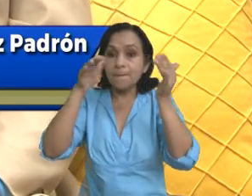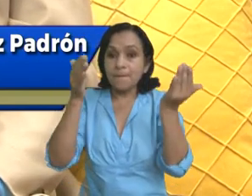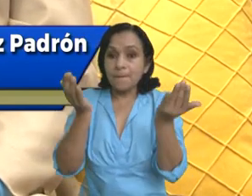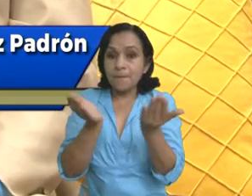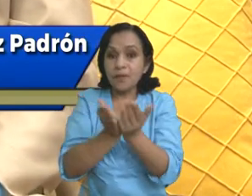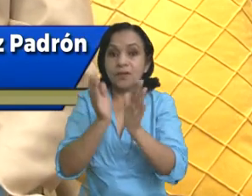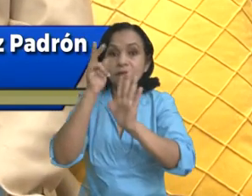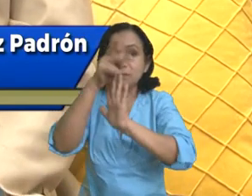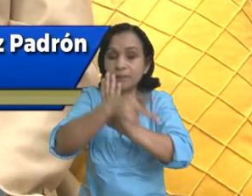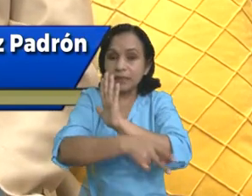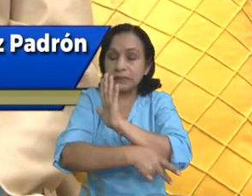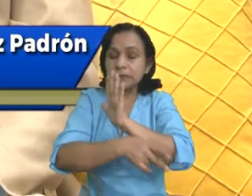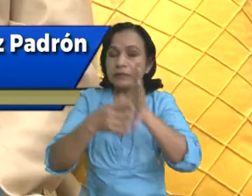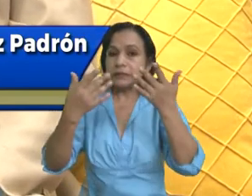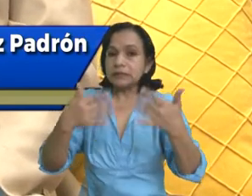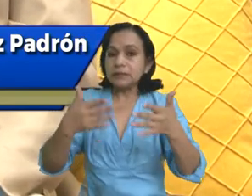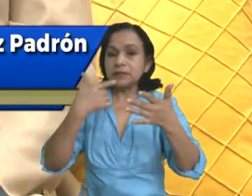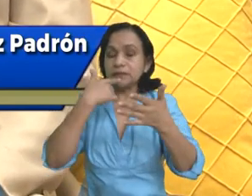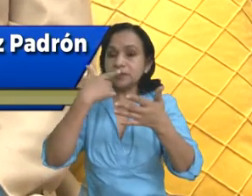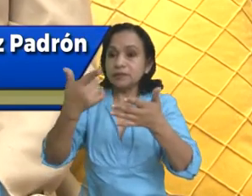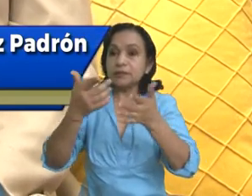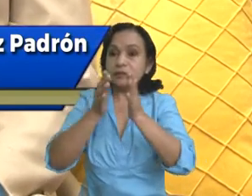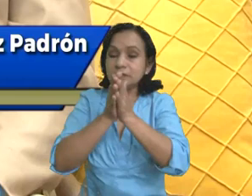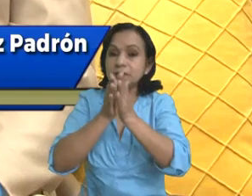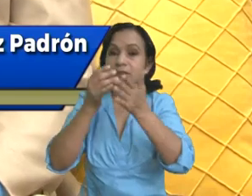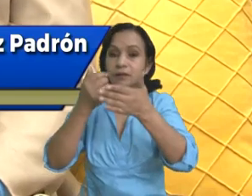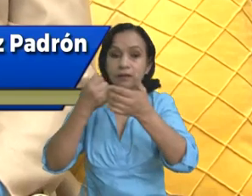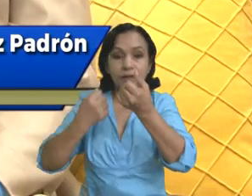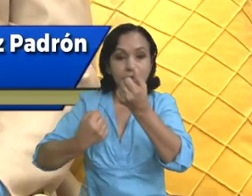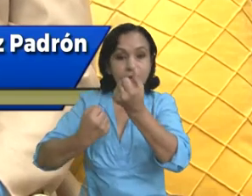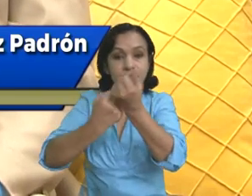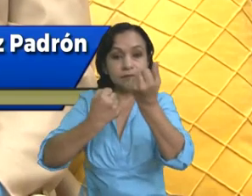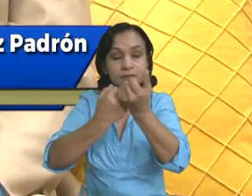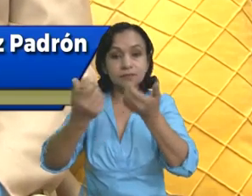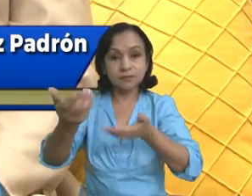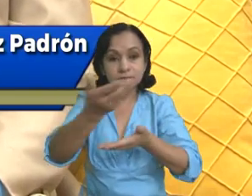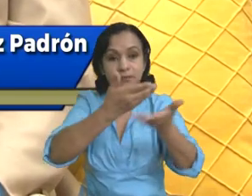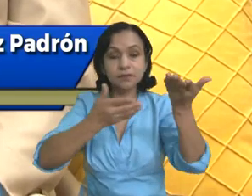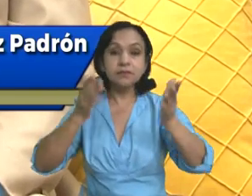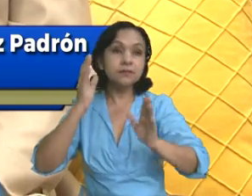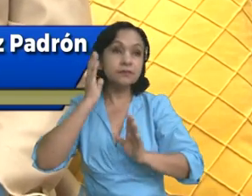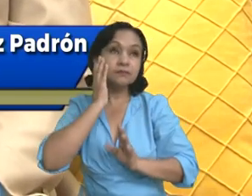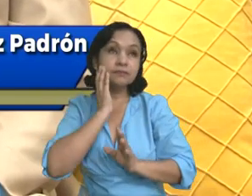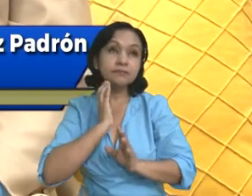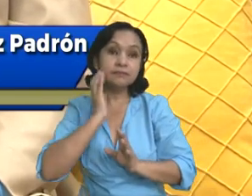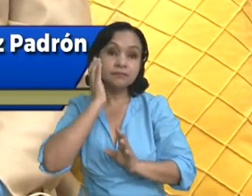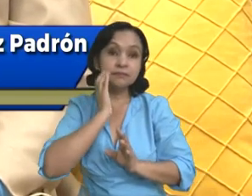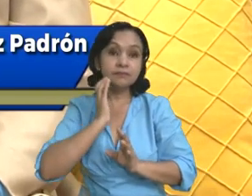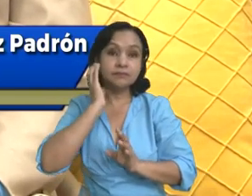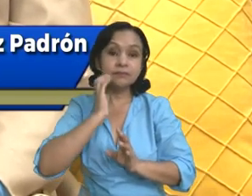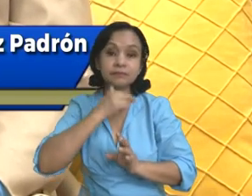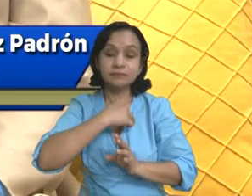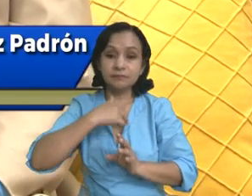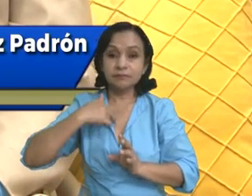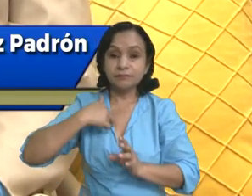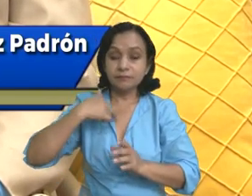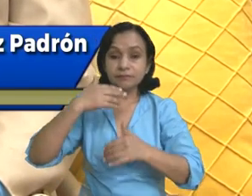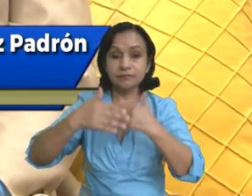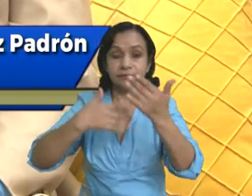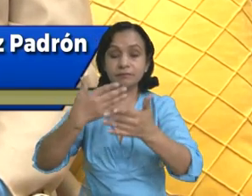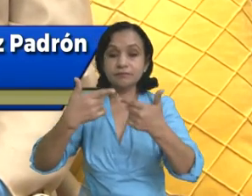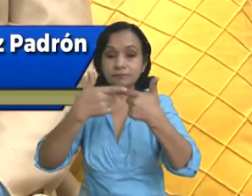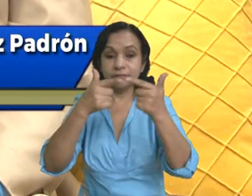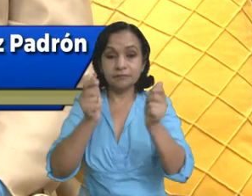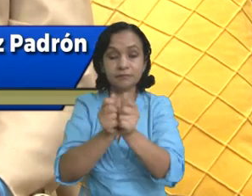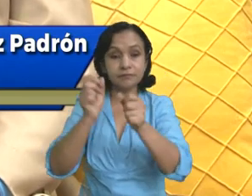enfrascado, realmente solicitó ese apoyo para compartir nuestras experiencias, y es justamente lo que ha venido a hacer nuestra